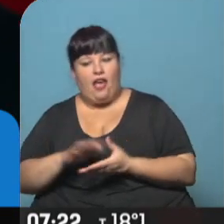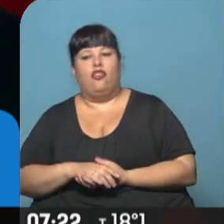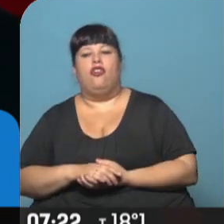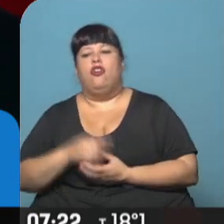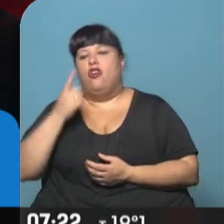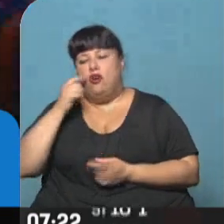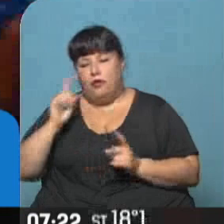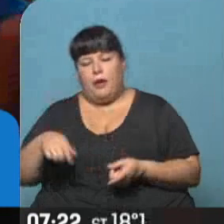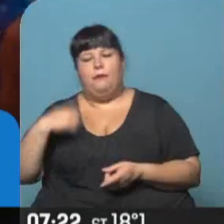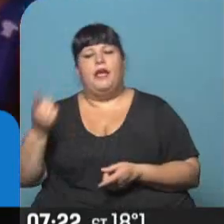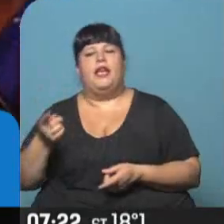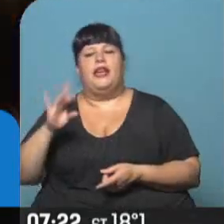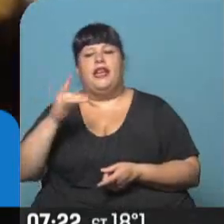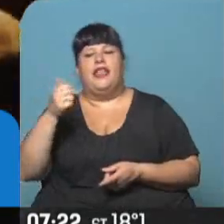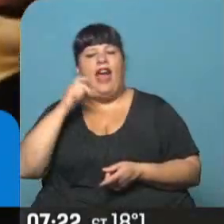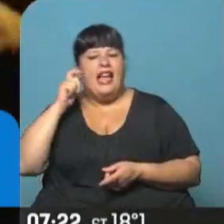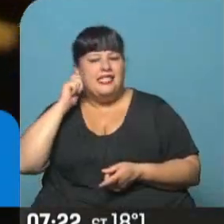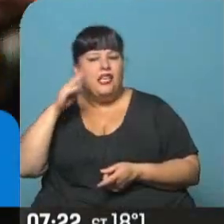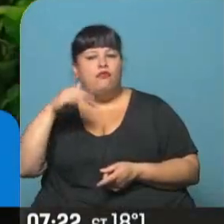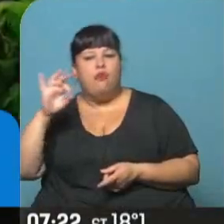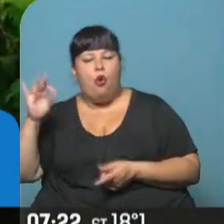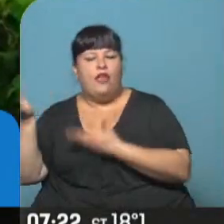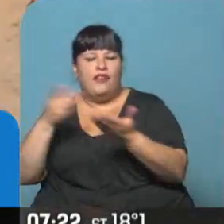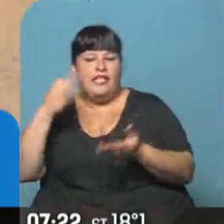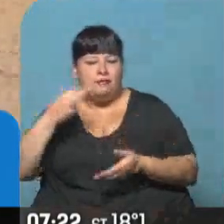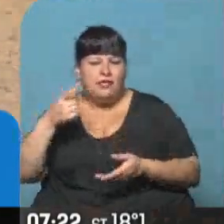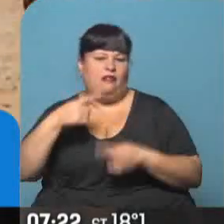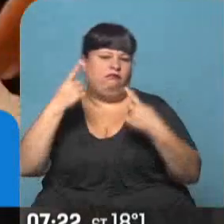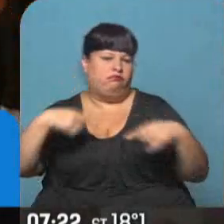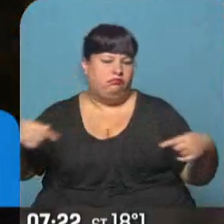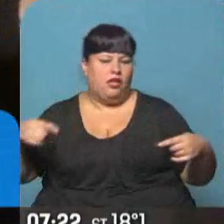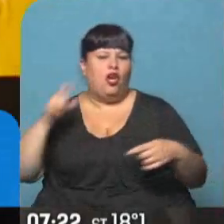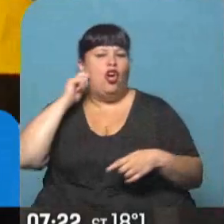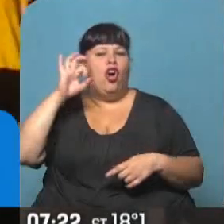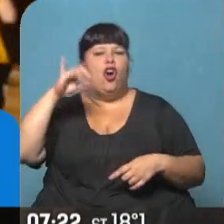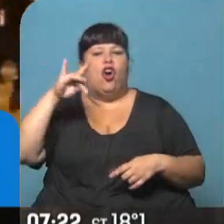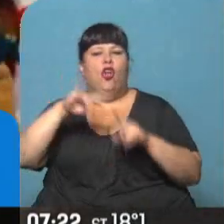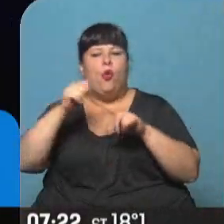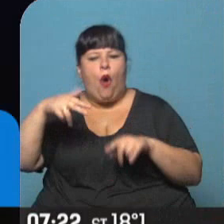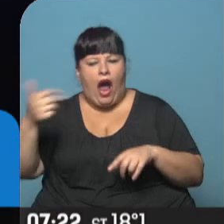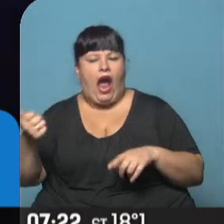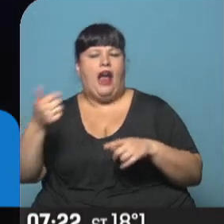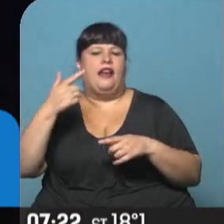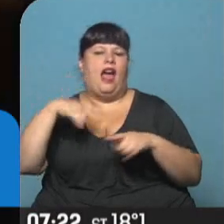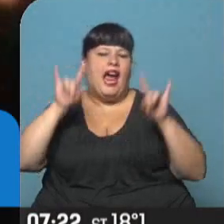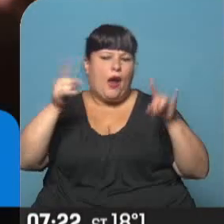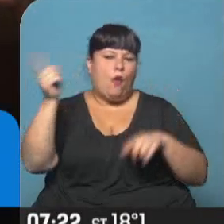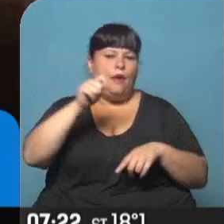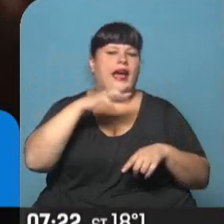Tosh, también los Dancing Mood van a tener de invitado al The Specials, también va a estar Gondwana, Zona Ganja, en el escenario Heavy, Vuelve